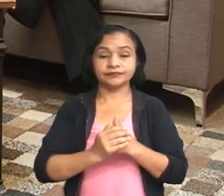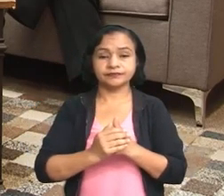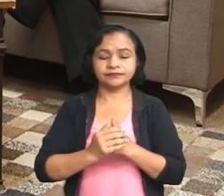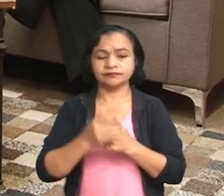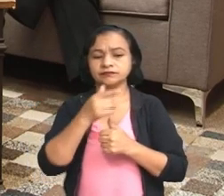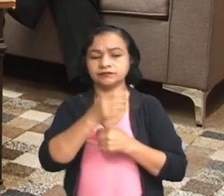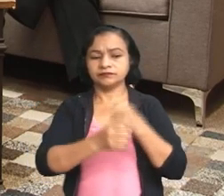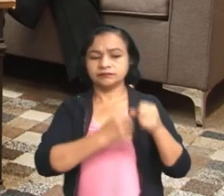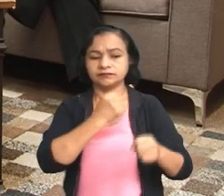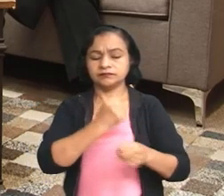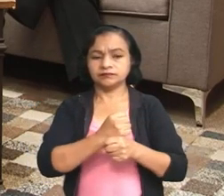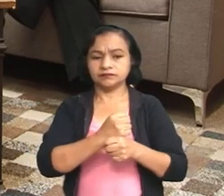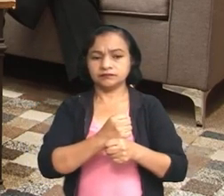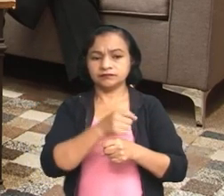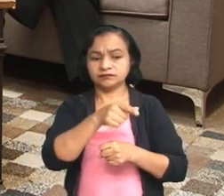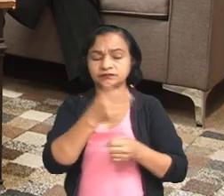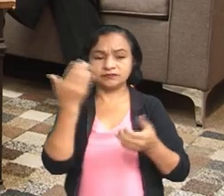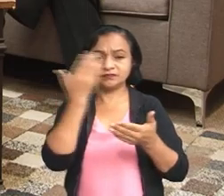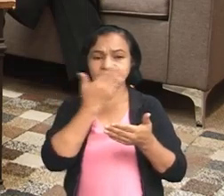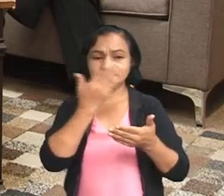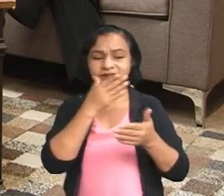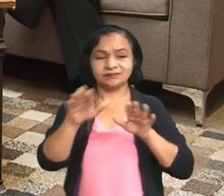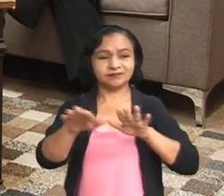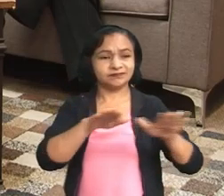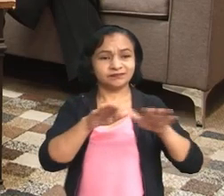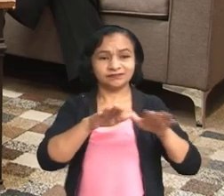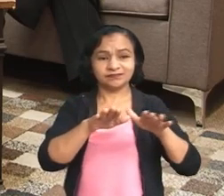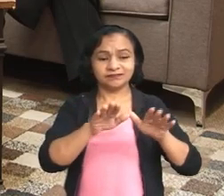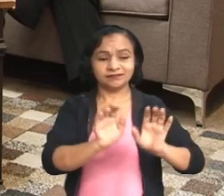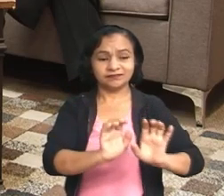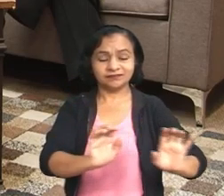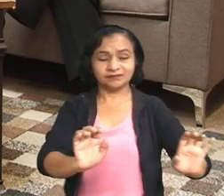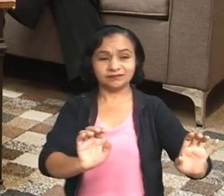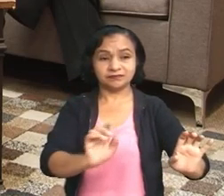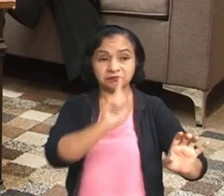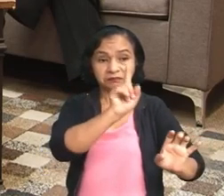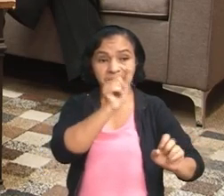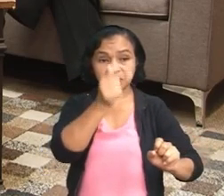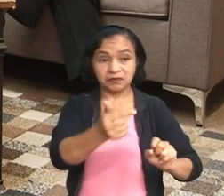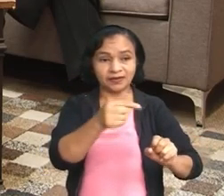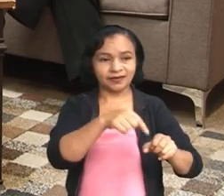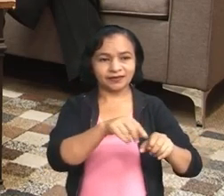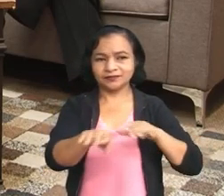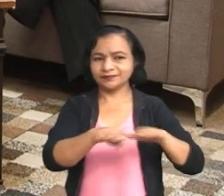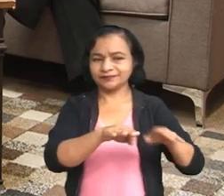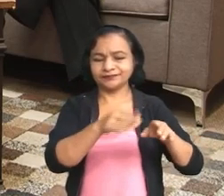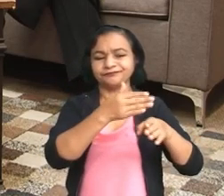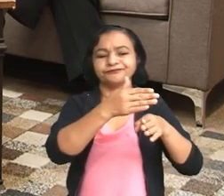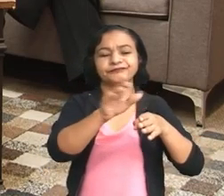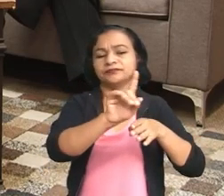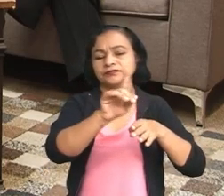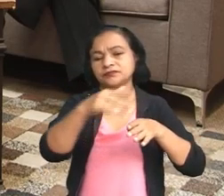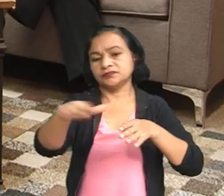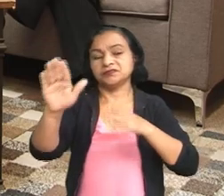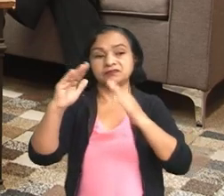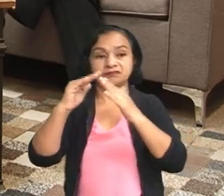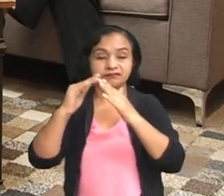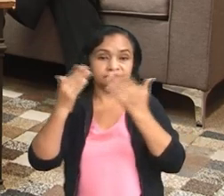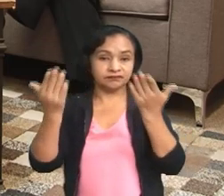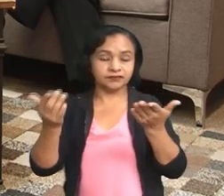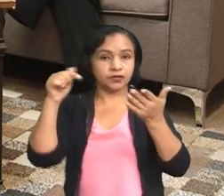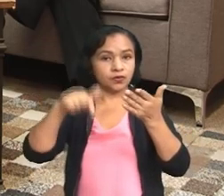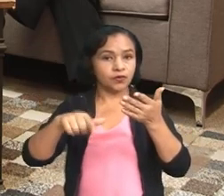estaba, digamos, apto para entrar, para no estar con los niños más pequeños, entonces eran excluidos del sistema educativo. Hoy